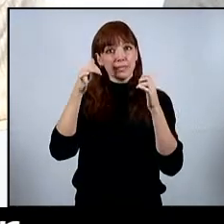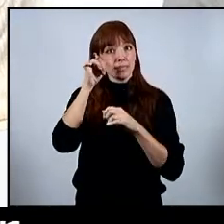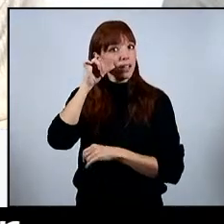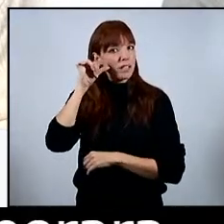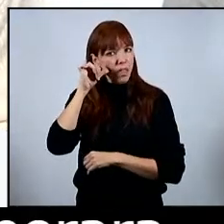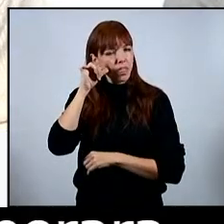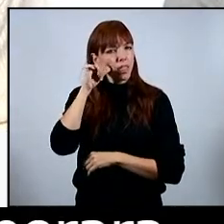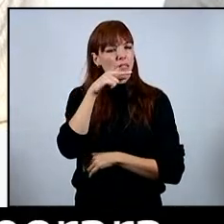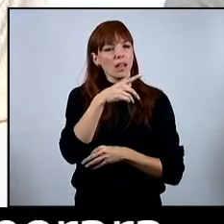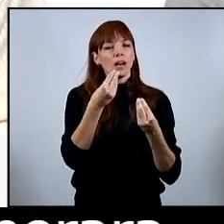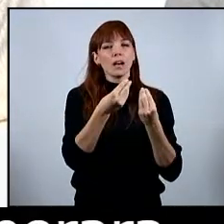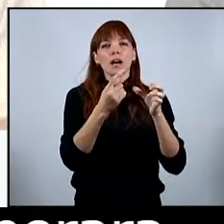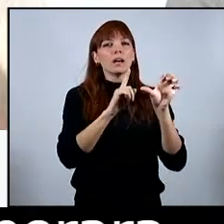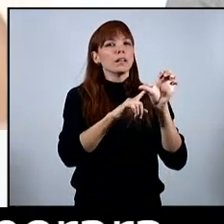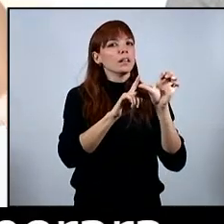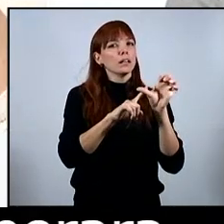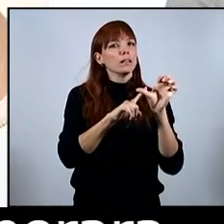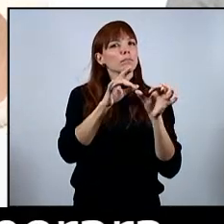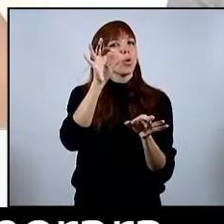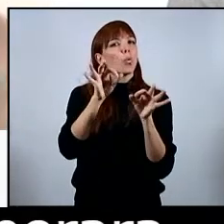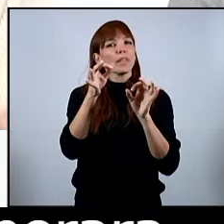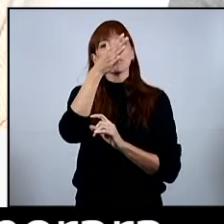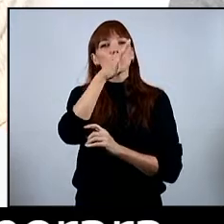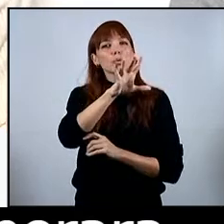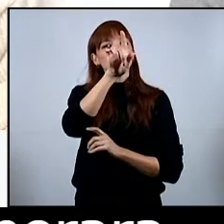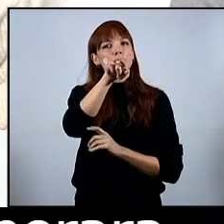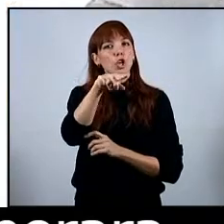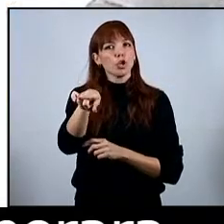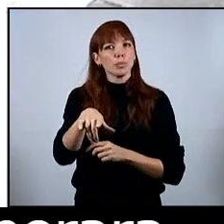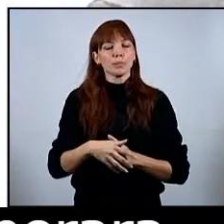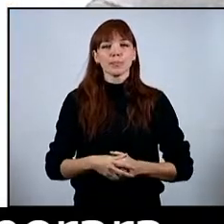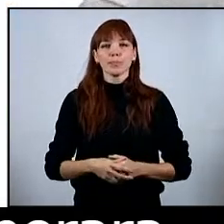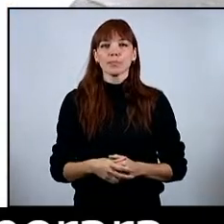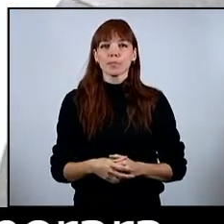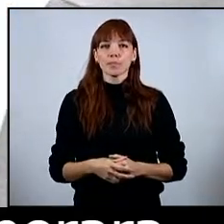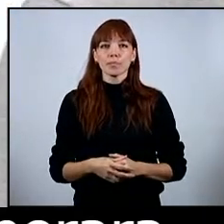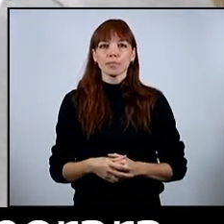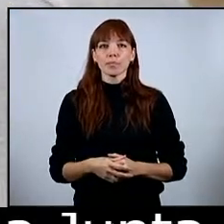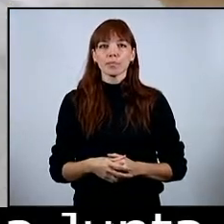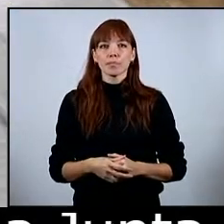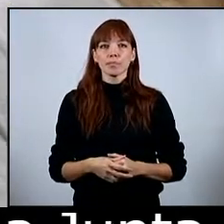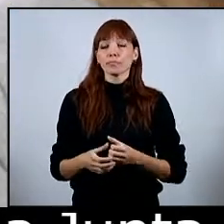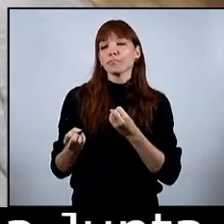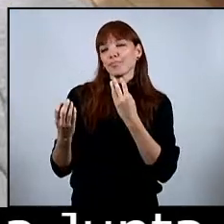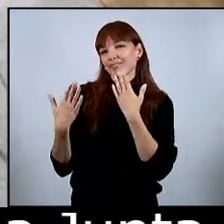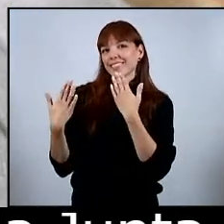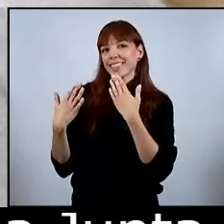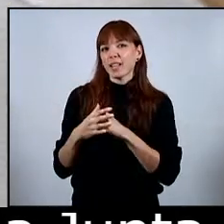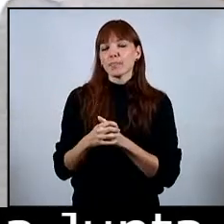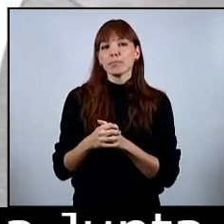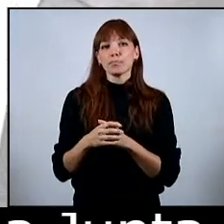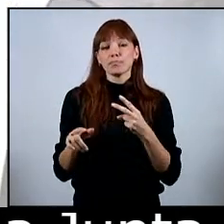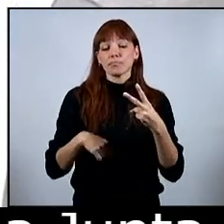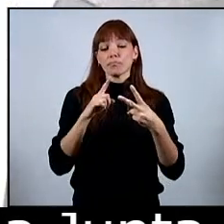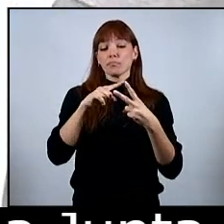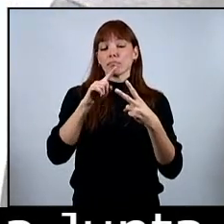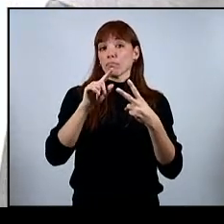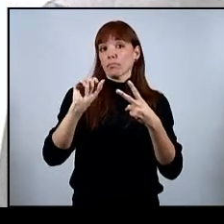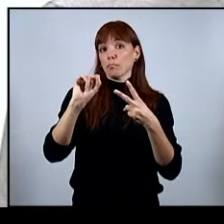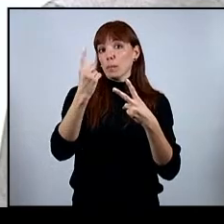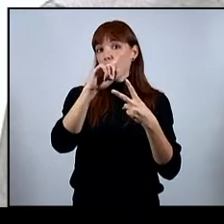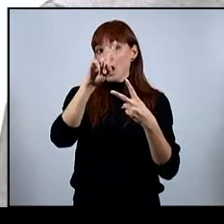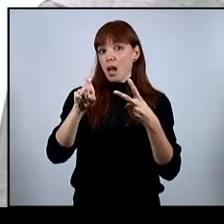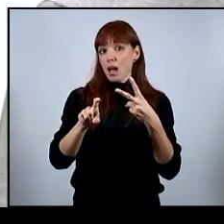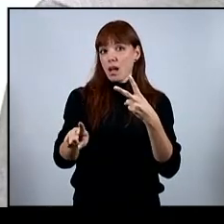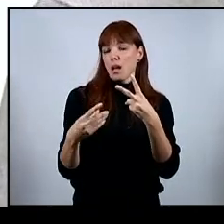¿la Junta de Extremadura recurriría a la vía judicial de algún modo? Bueno, muy bien, muchas gracias. Con respecto a la primera pregunta,